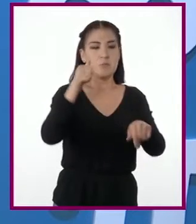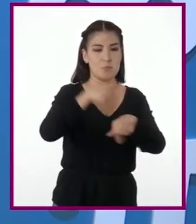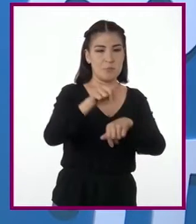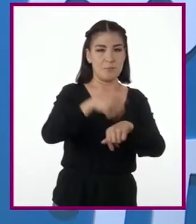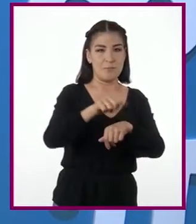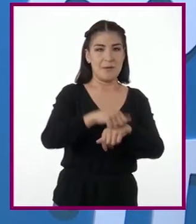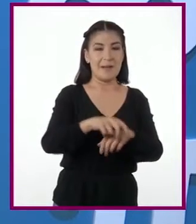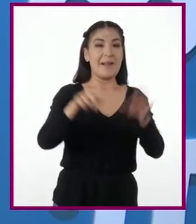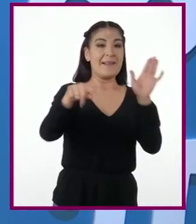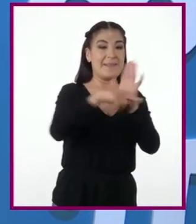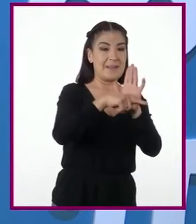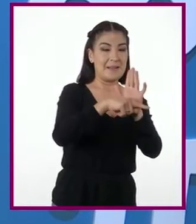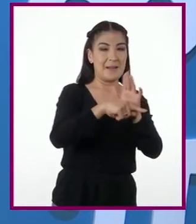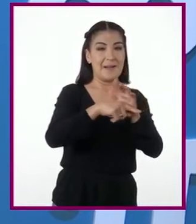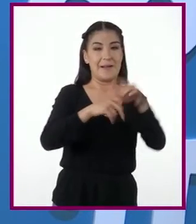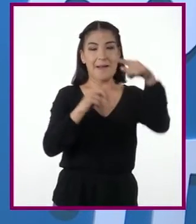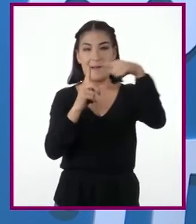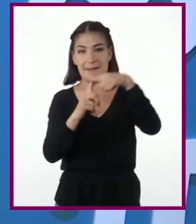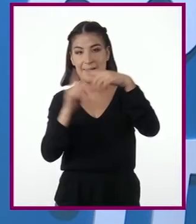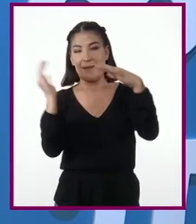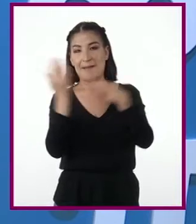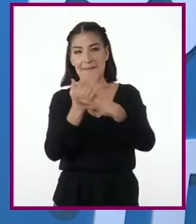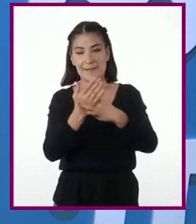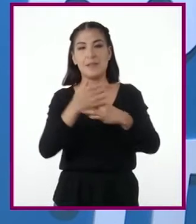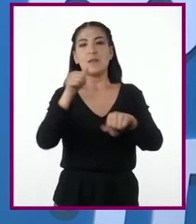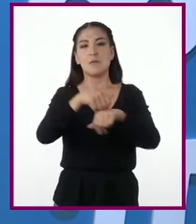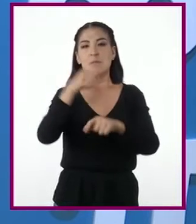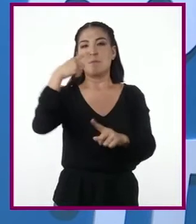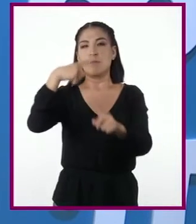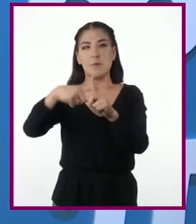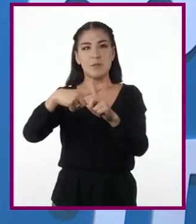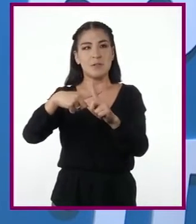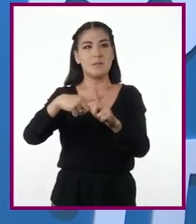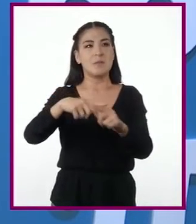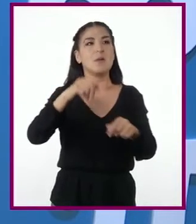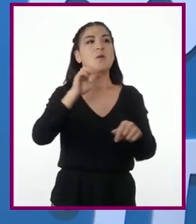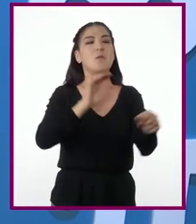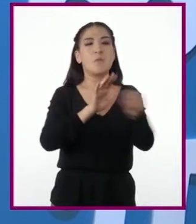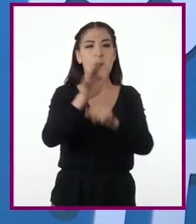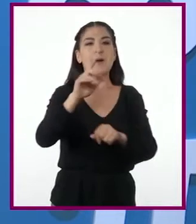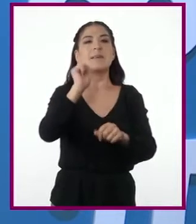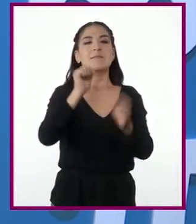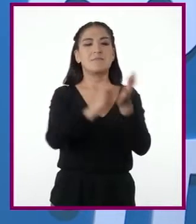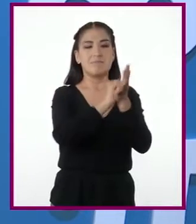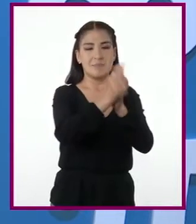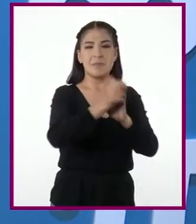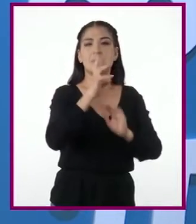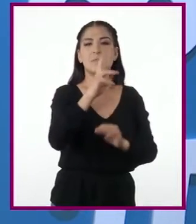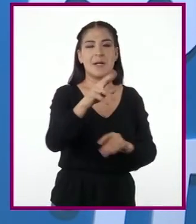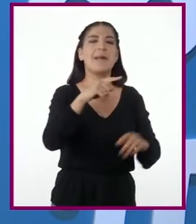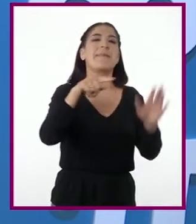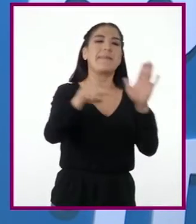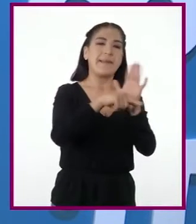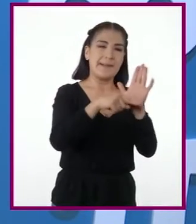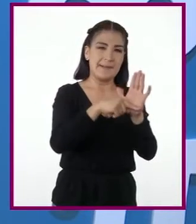negativo entre número fraccionario positivo, el signo del resultado es